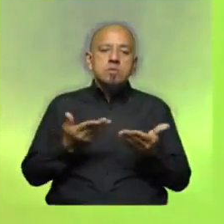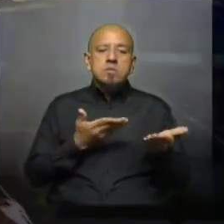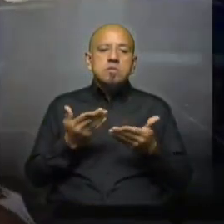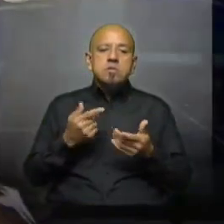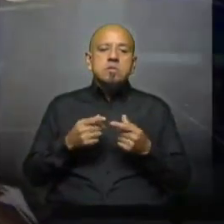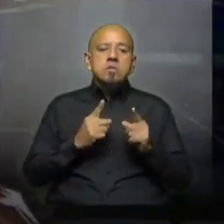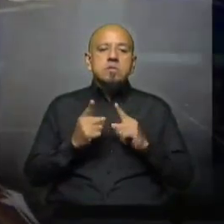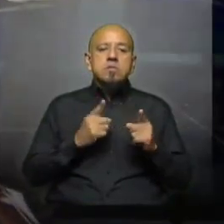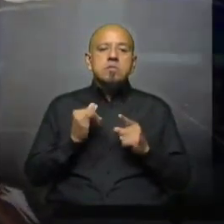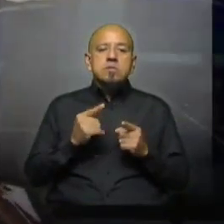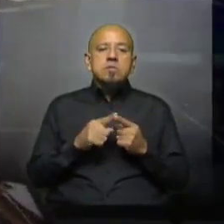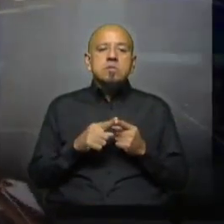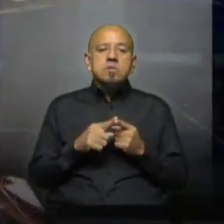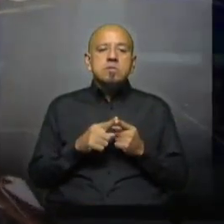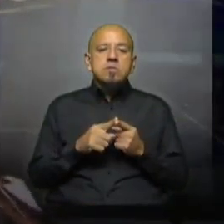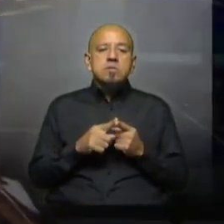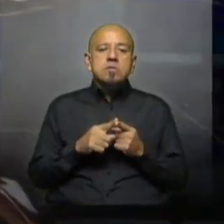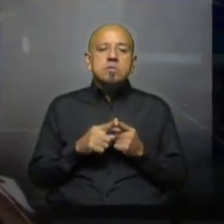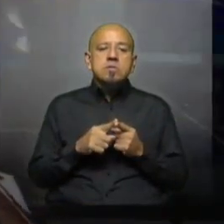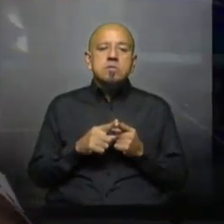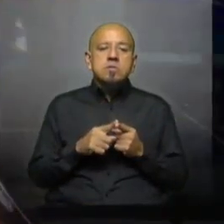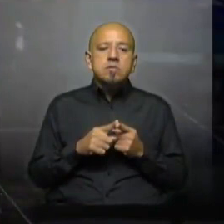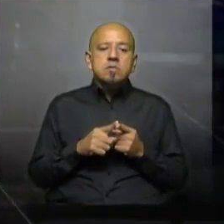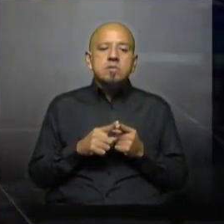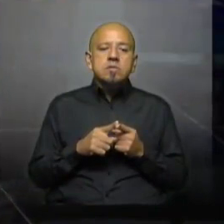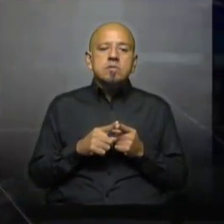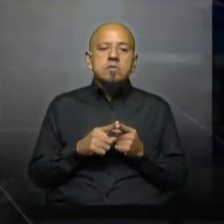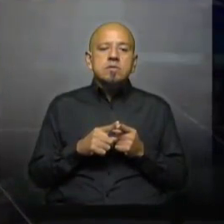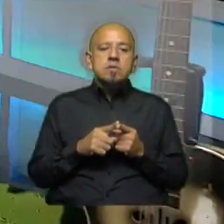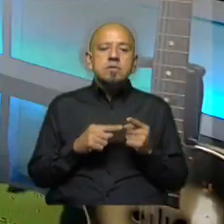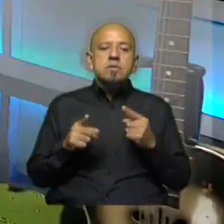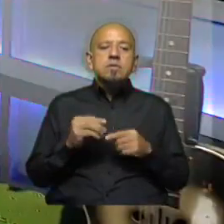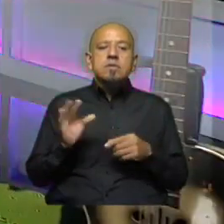Sí, algunos sí, ayúdenme. Bueno, ¿cuál quieres decir? De todos.